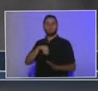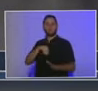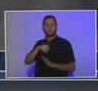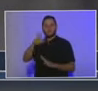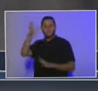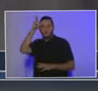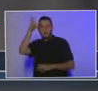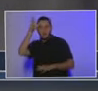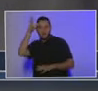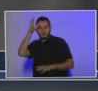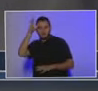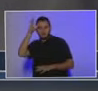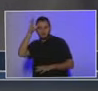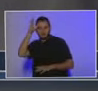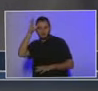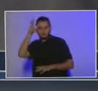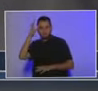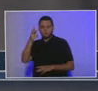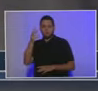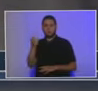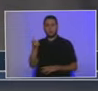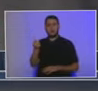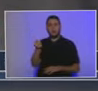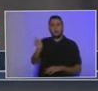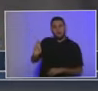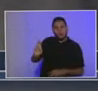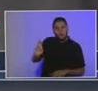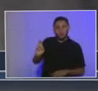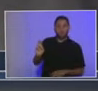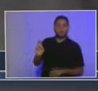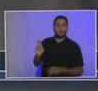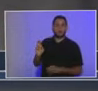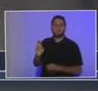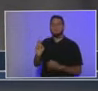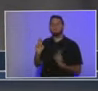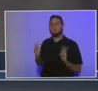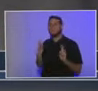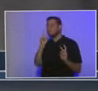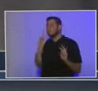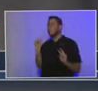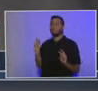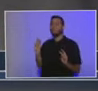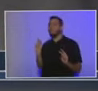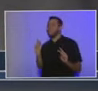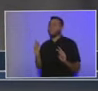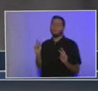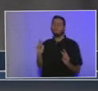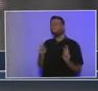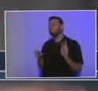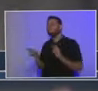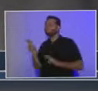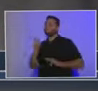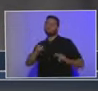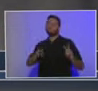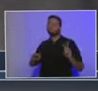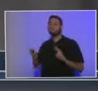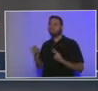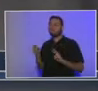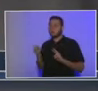estén peleando los gallos, pero que los tengan cazados, o que sea un espectador, y puede ser de forma pasiva o activa. Activa en el sentido de que